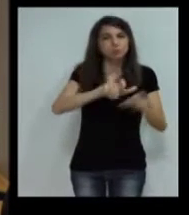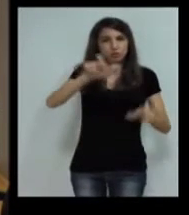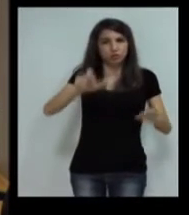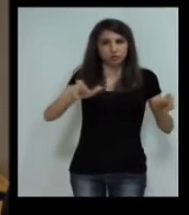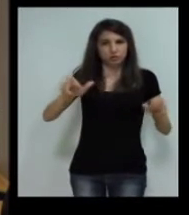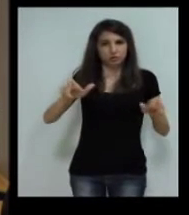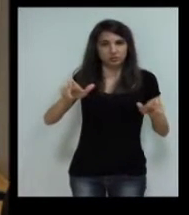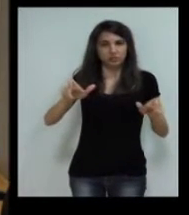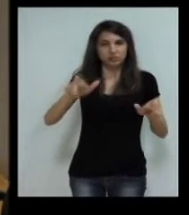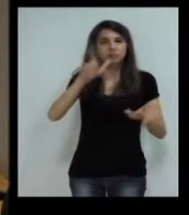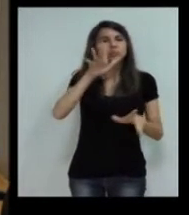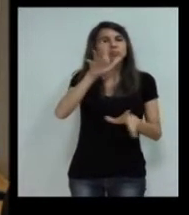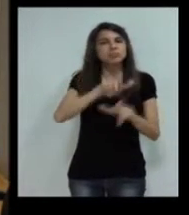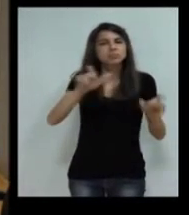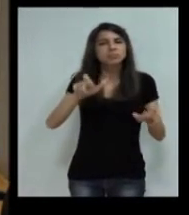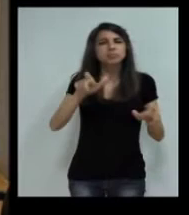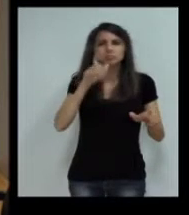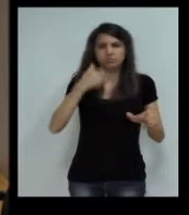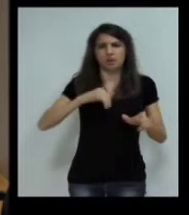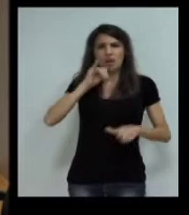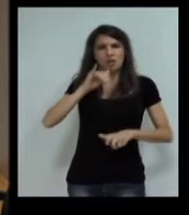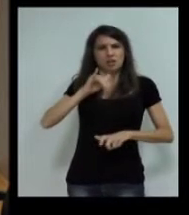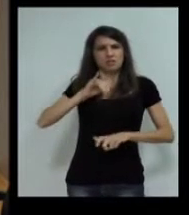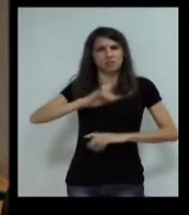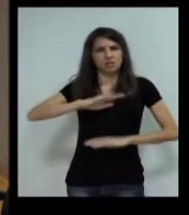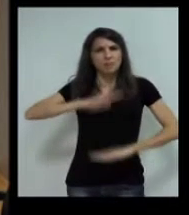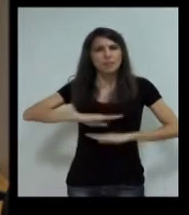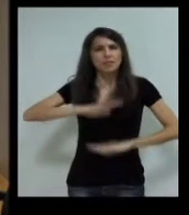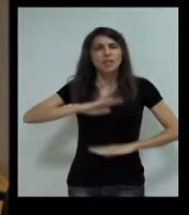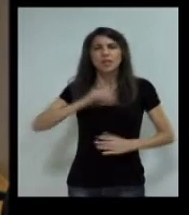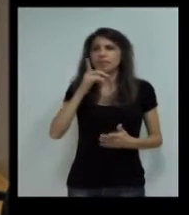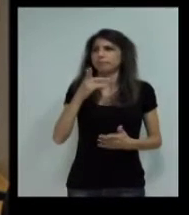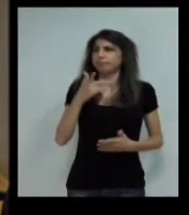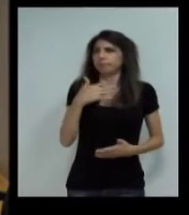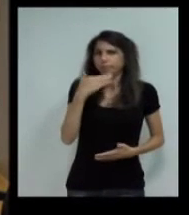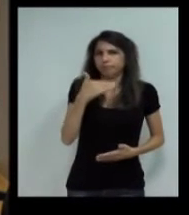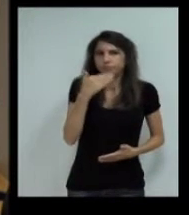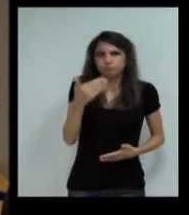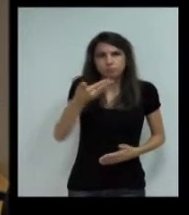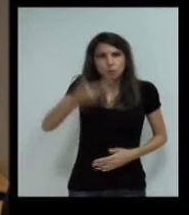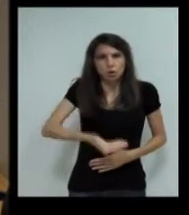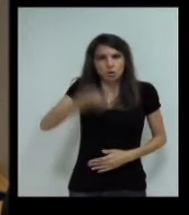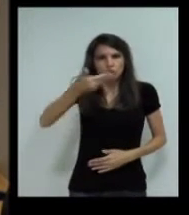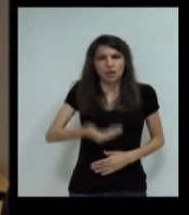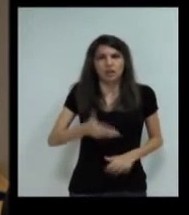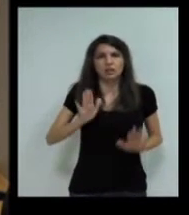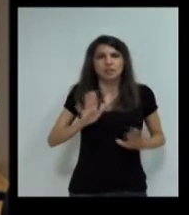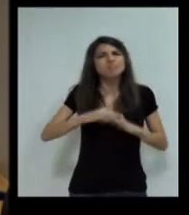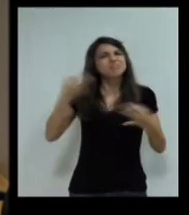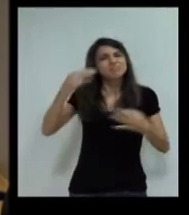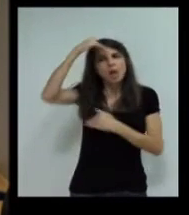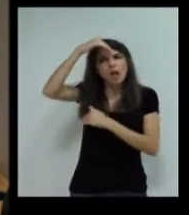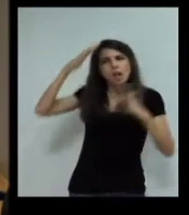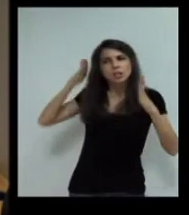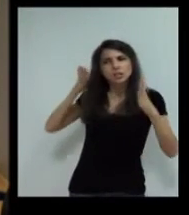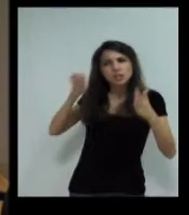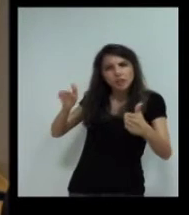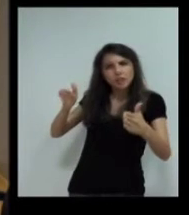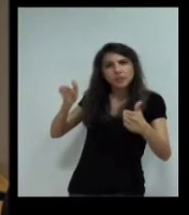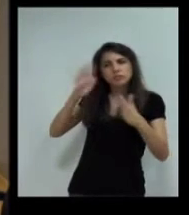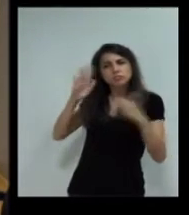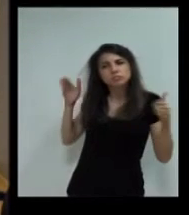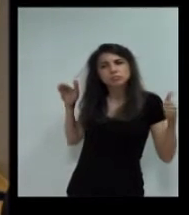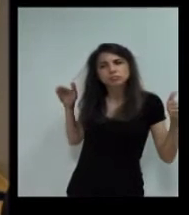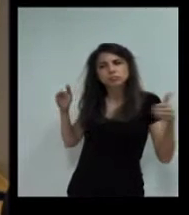¿no? Creo que tiene una capacidad por lo menos importante, ¿no? Para atender de tal manera